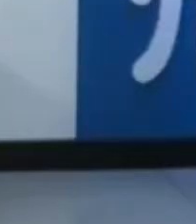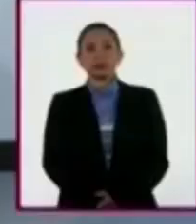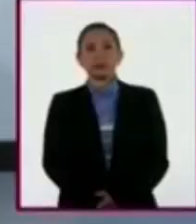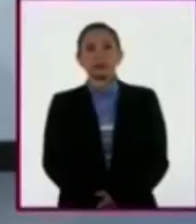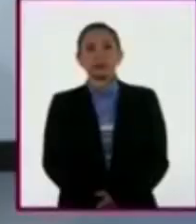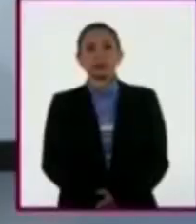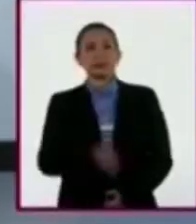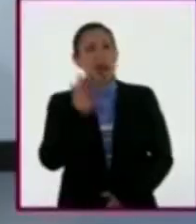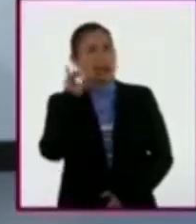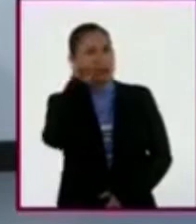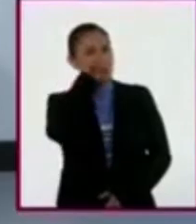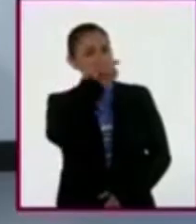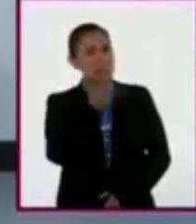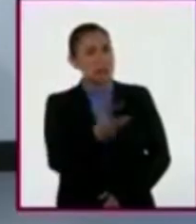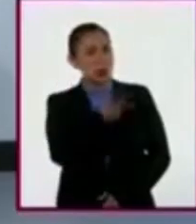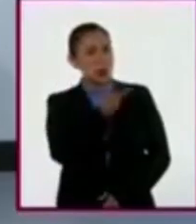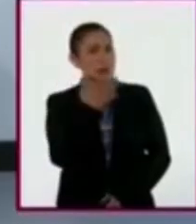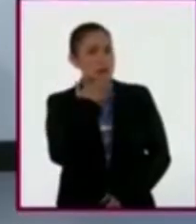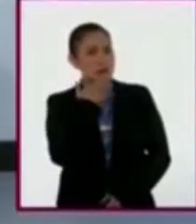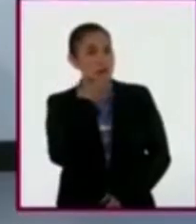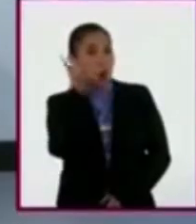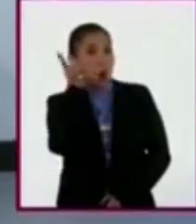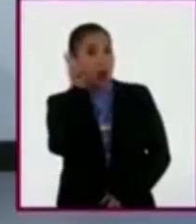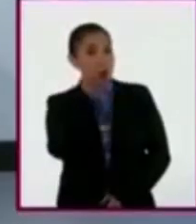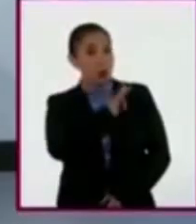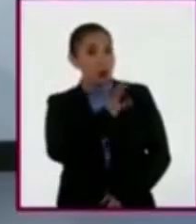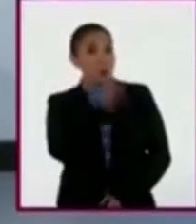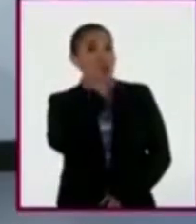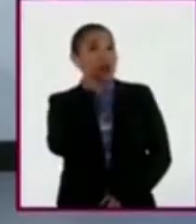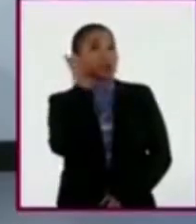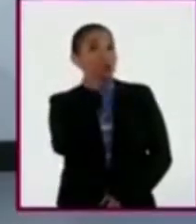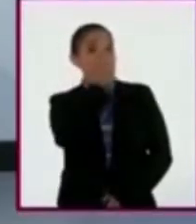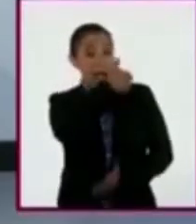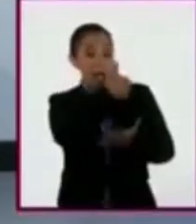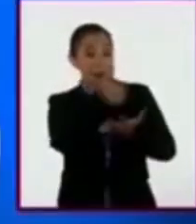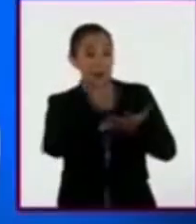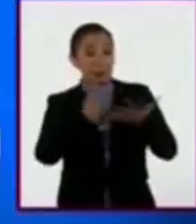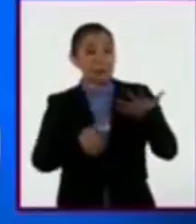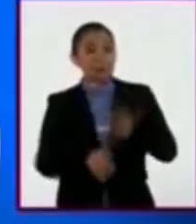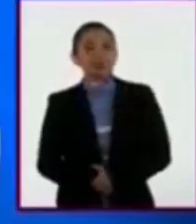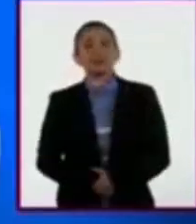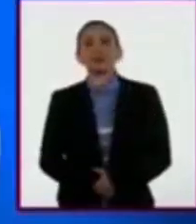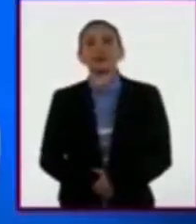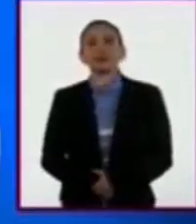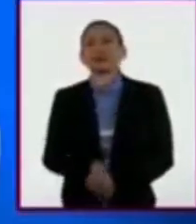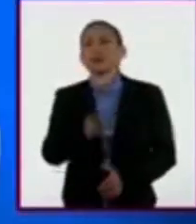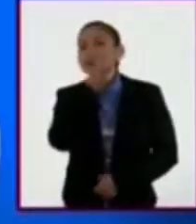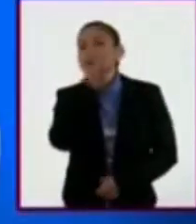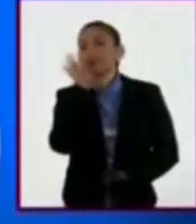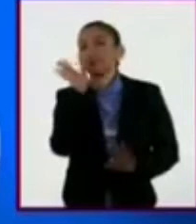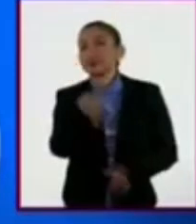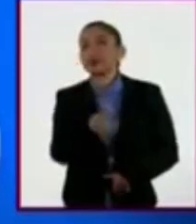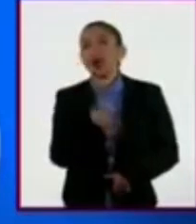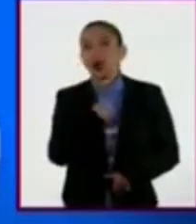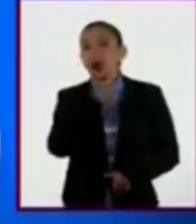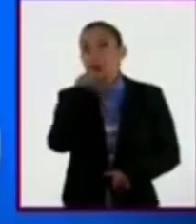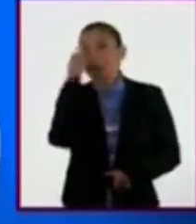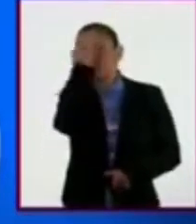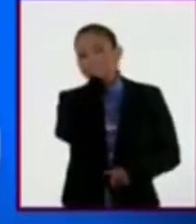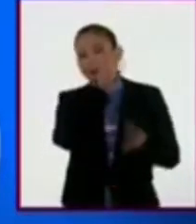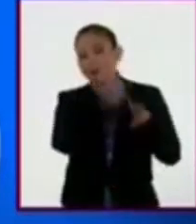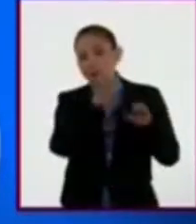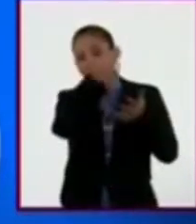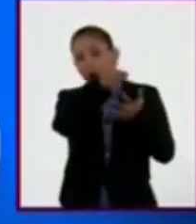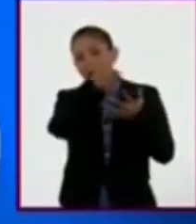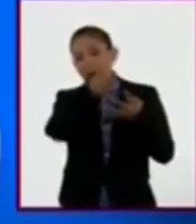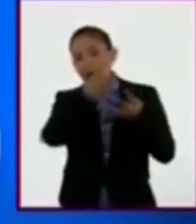Parecen preguntas difíciles, maestro. Espero que podamos dar respuesta a cada una. No te preocupes. Vamos a analizar parte